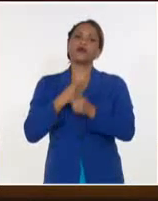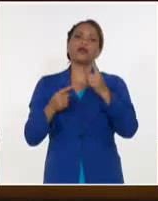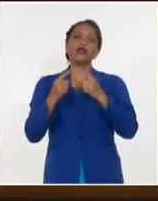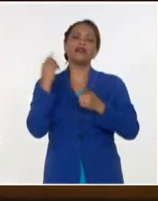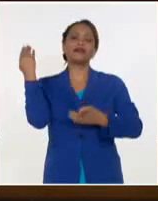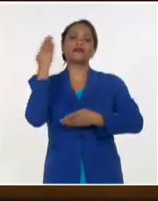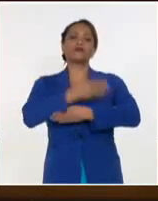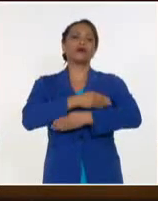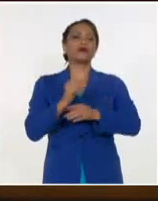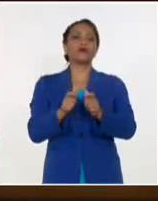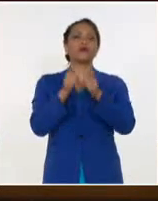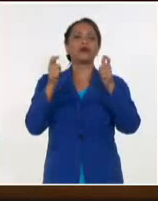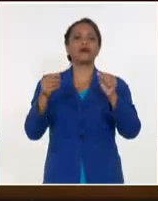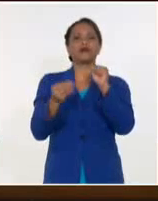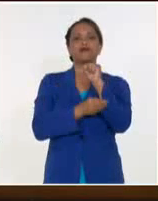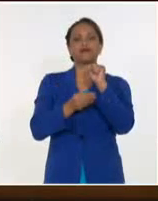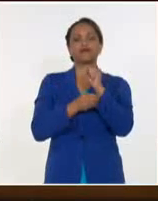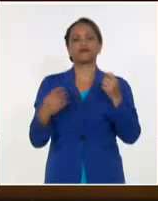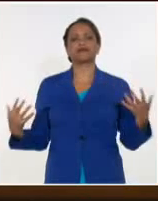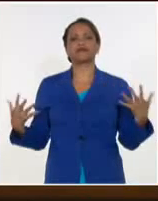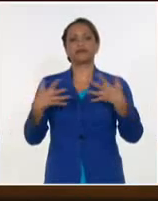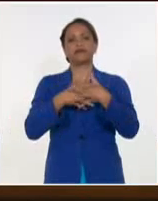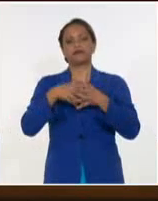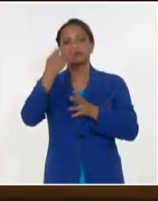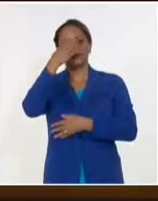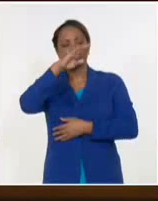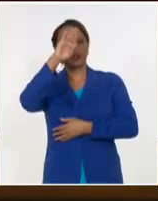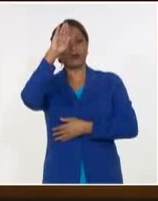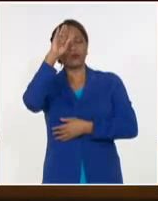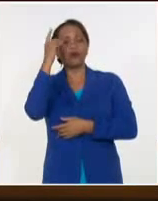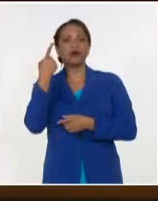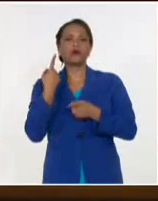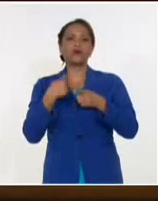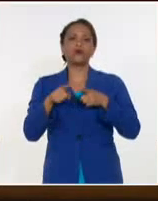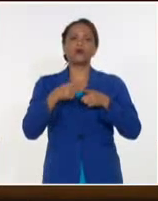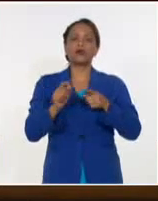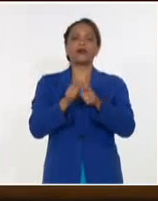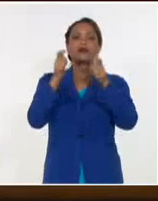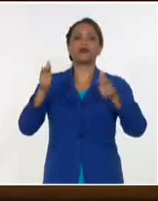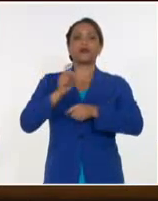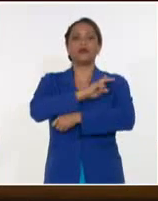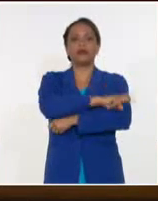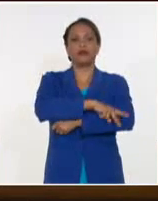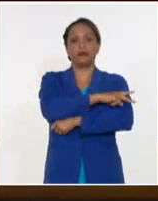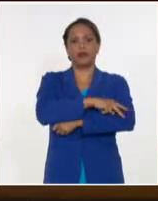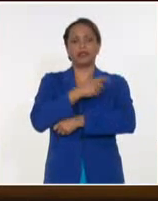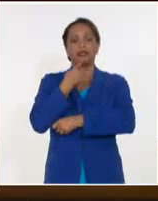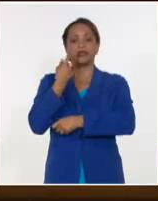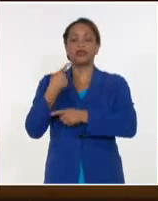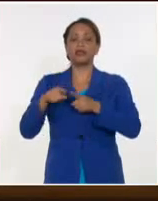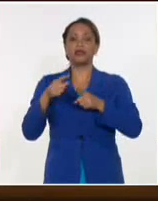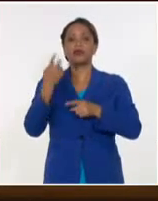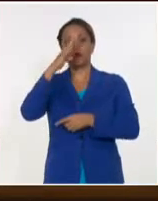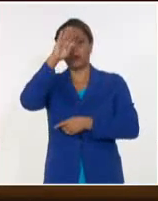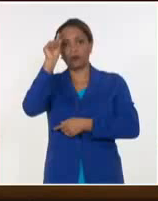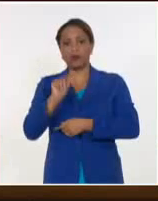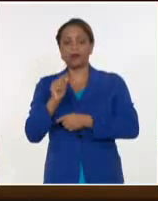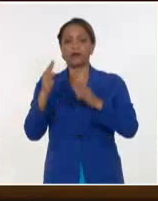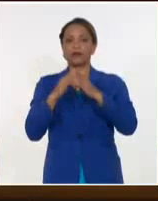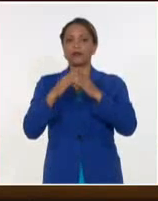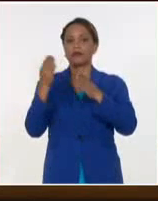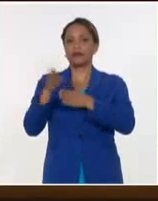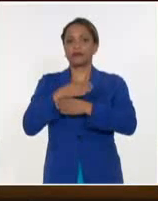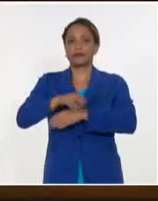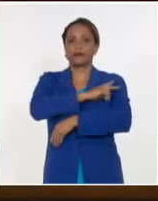al fortalecimiento de las relaciones del país con la mayoría de los cubanos que residen en el exterior, toda vez que dificulta el